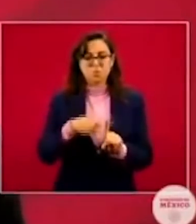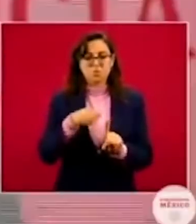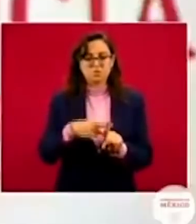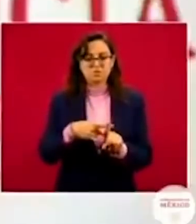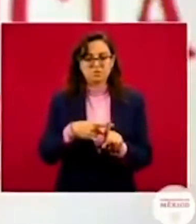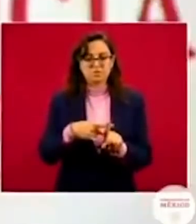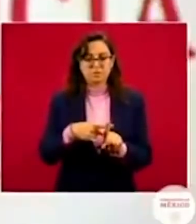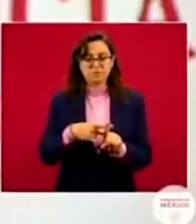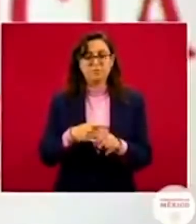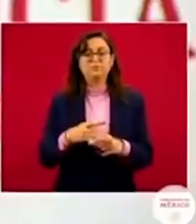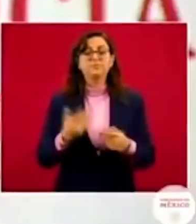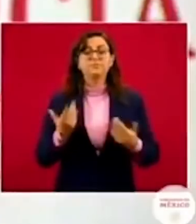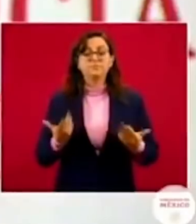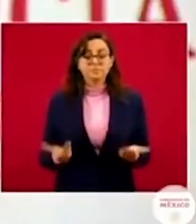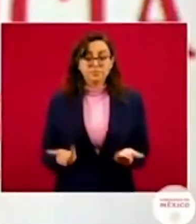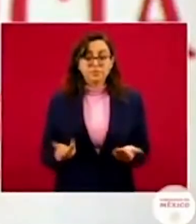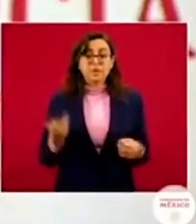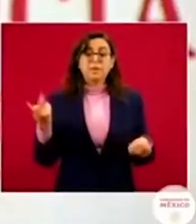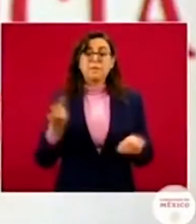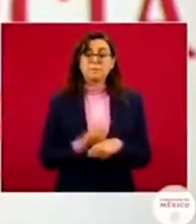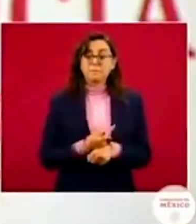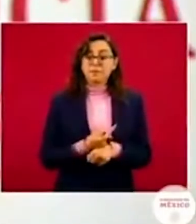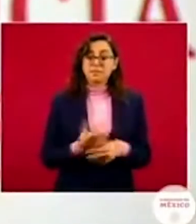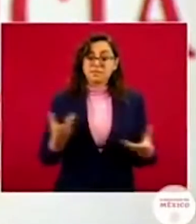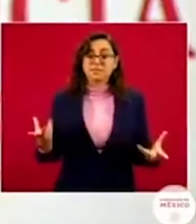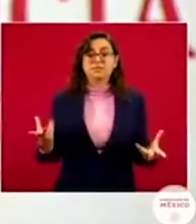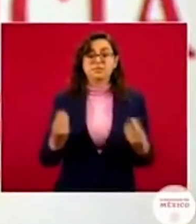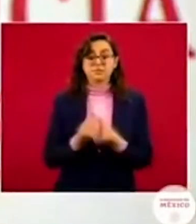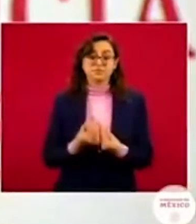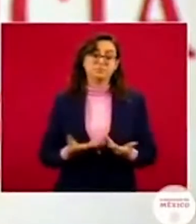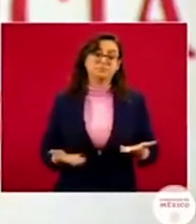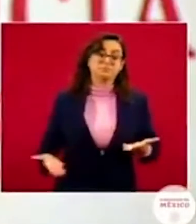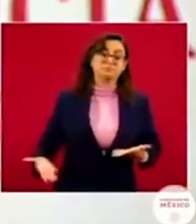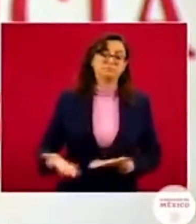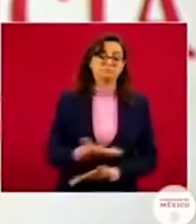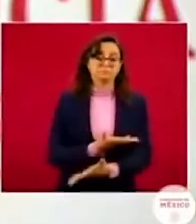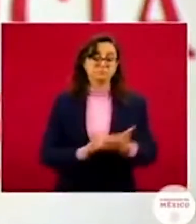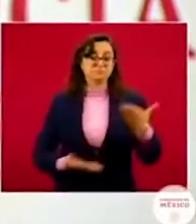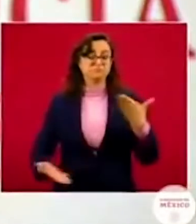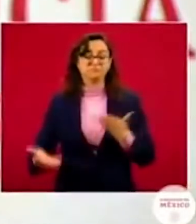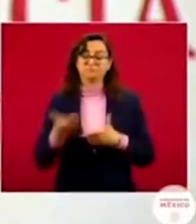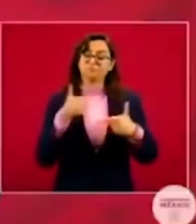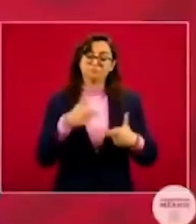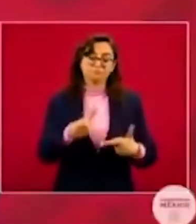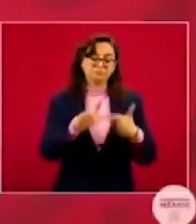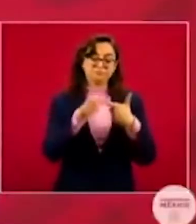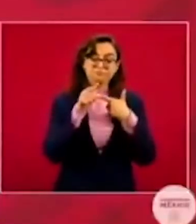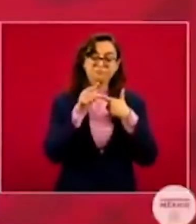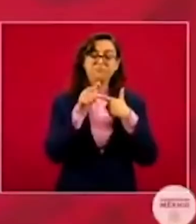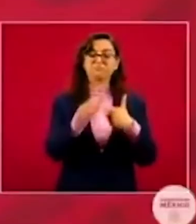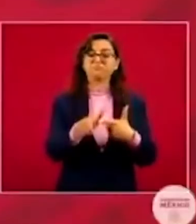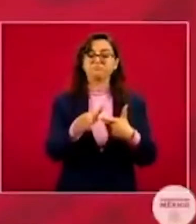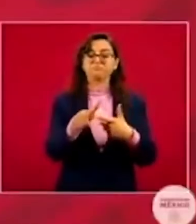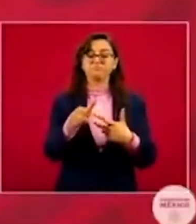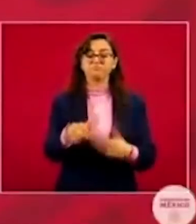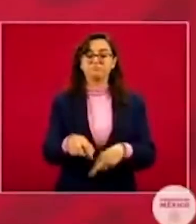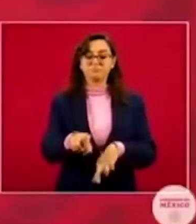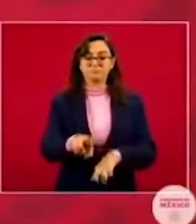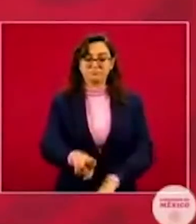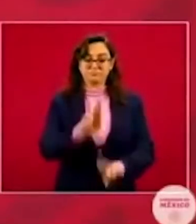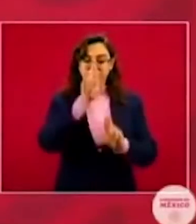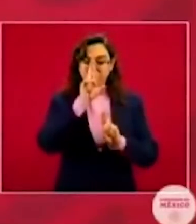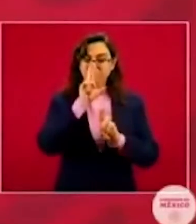y que debe dar lugar a que la cooperación que hemos tenido se mantenga sobre la base, como he dicho, de respeto a